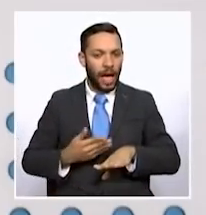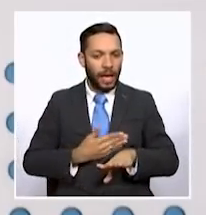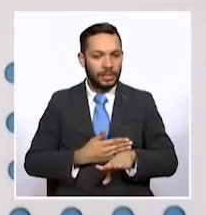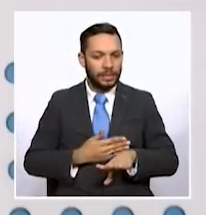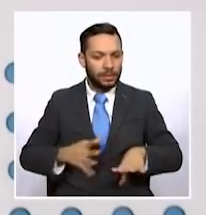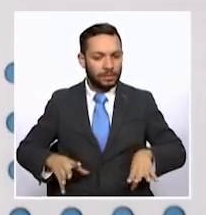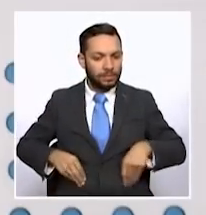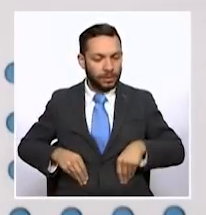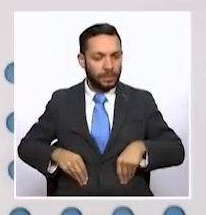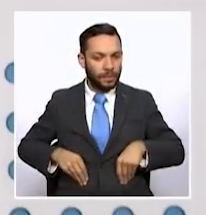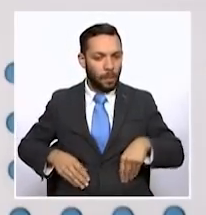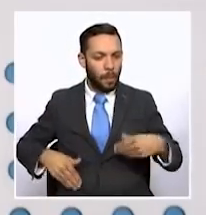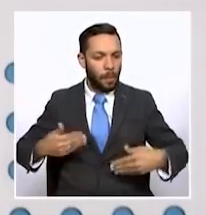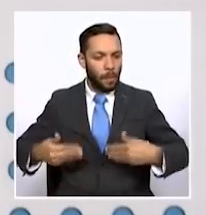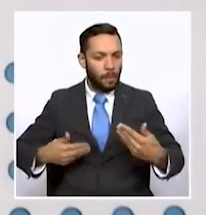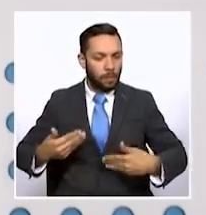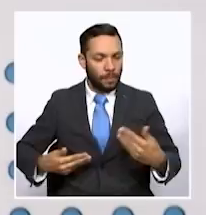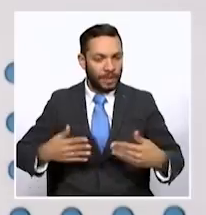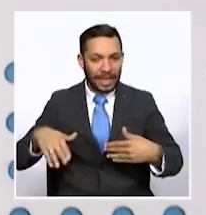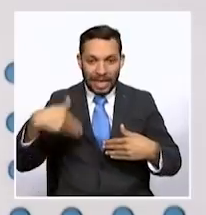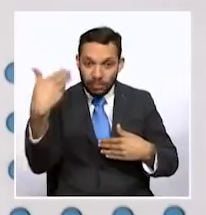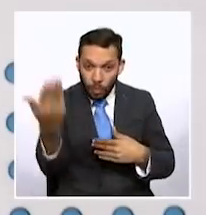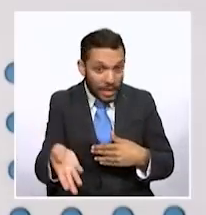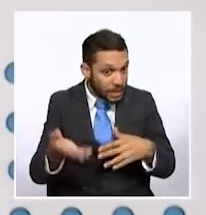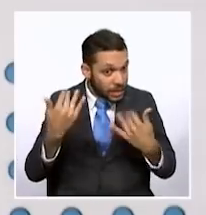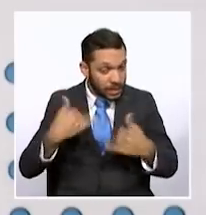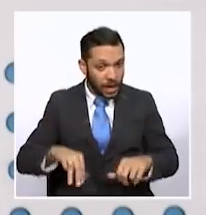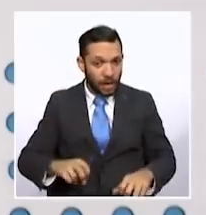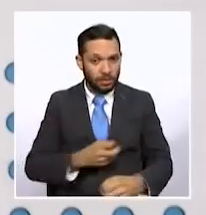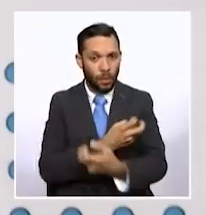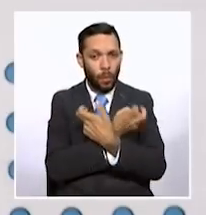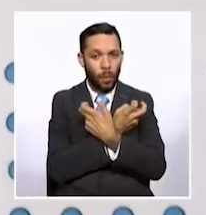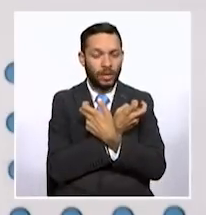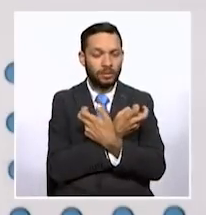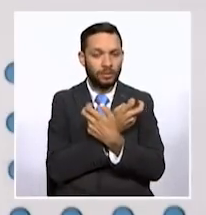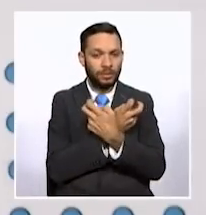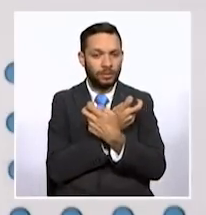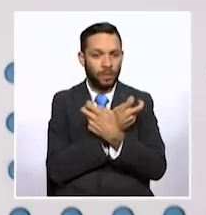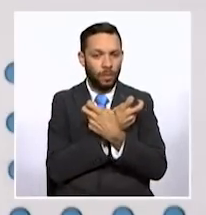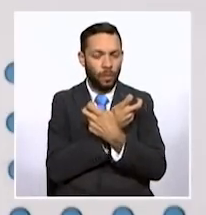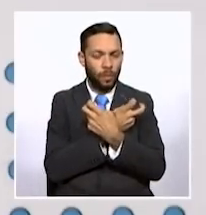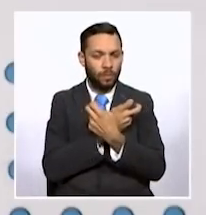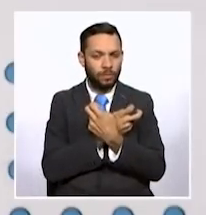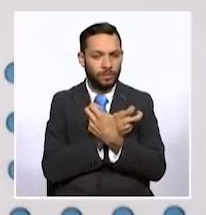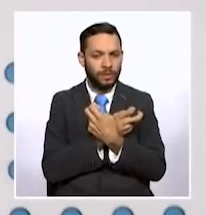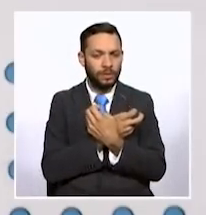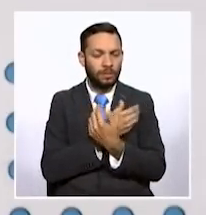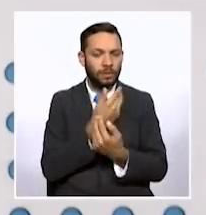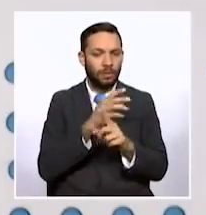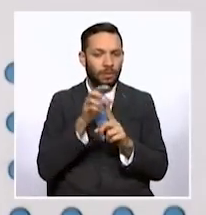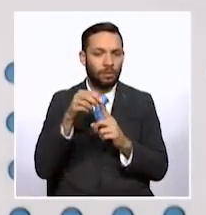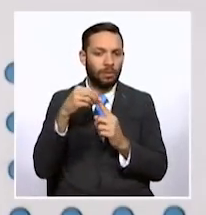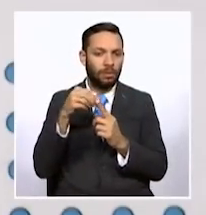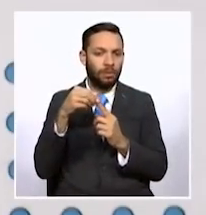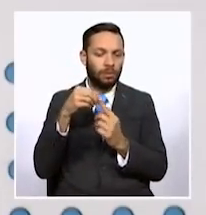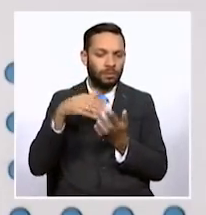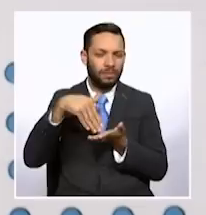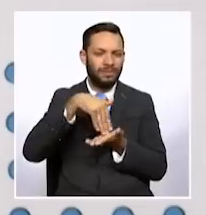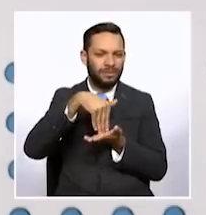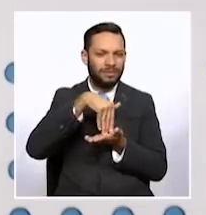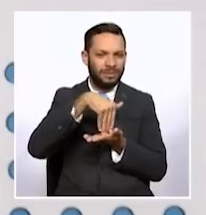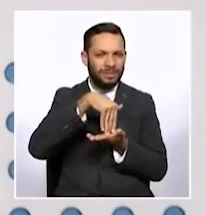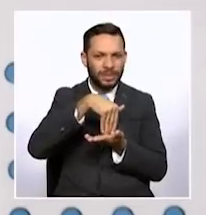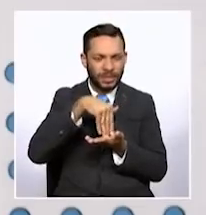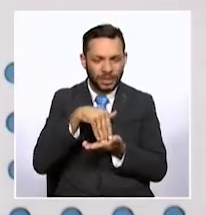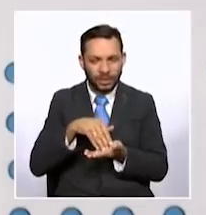empiezan a tener una disminución en la densidad de la masa ósea. Esta disminución en la densidad, aparte de lo que me preguntaba nuestra televidente, tenemos también